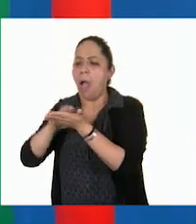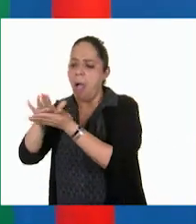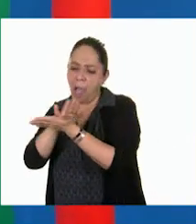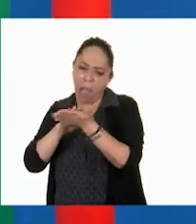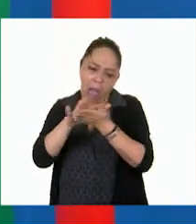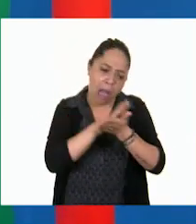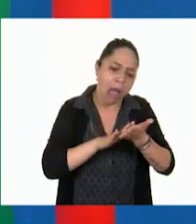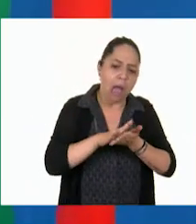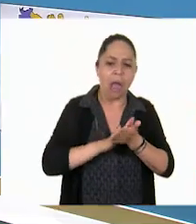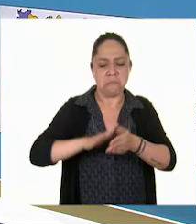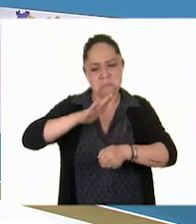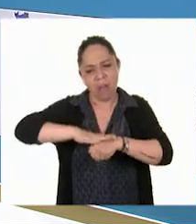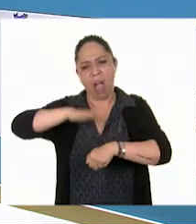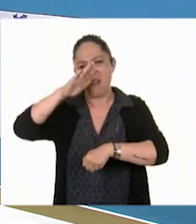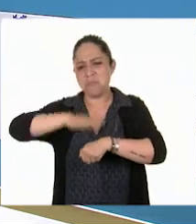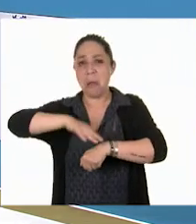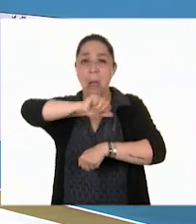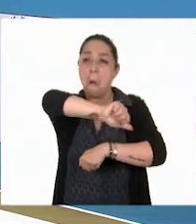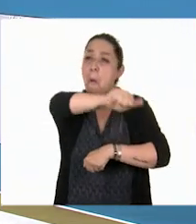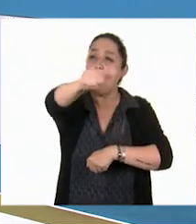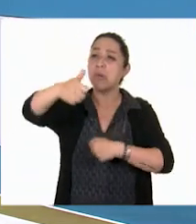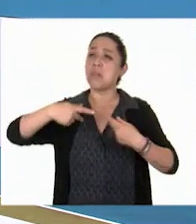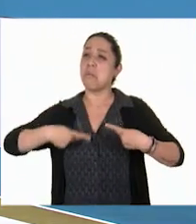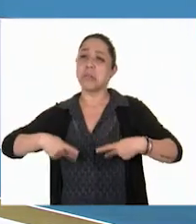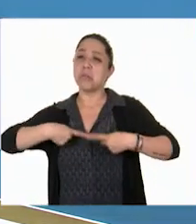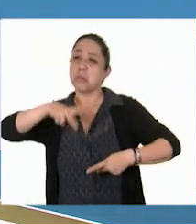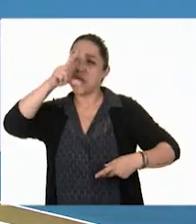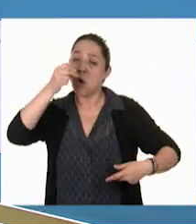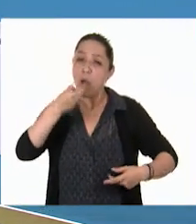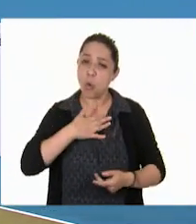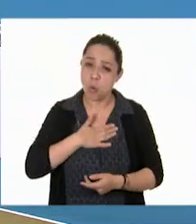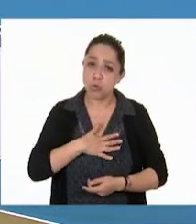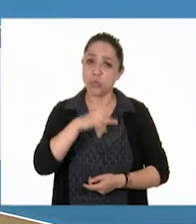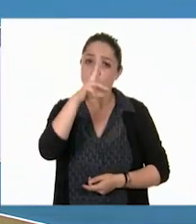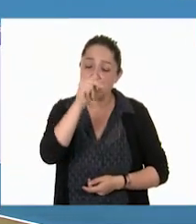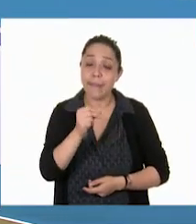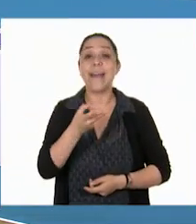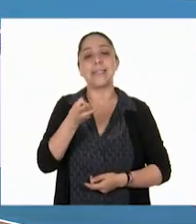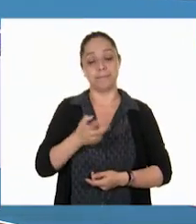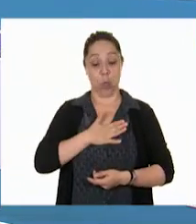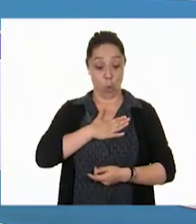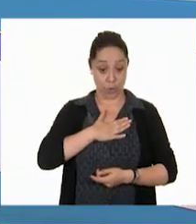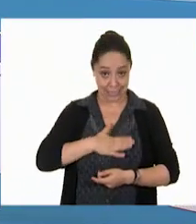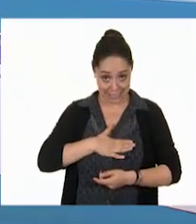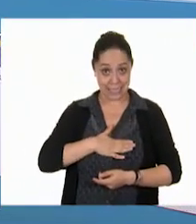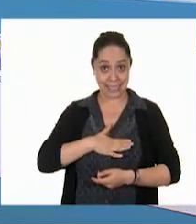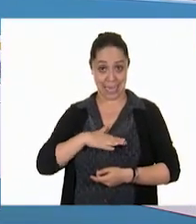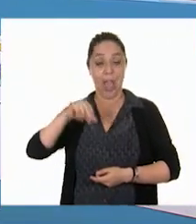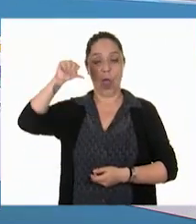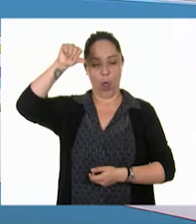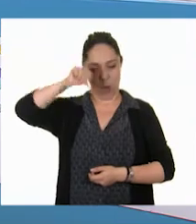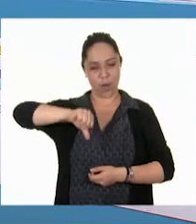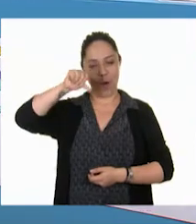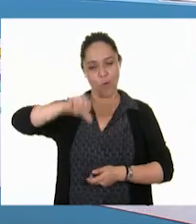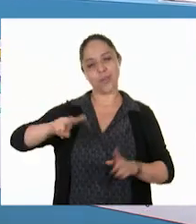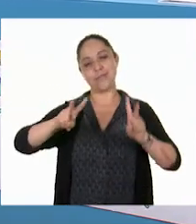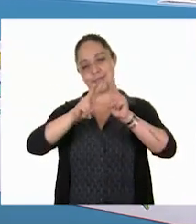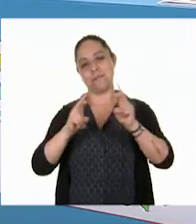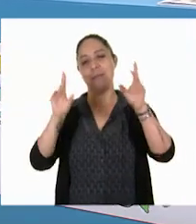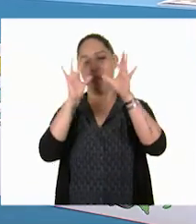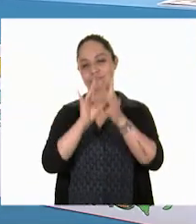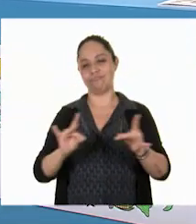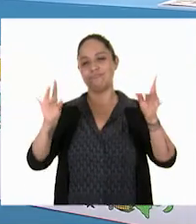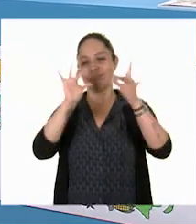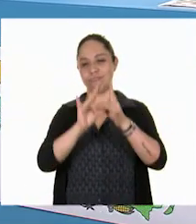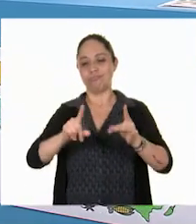es justo. Bueno, la impartición de justicia es otro de los temas que hoy abordaremos, pues recordemos que